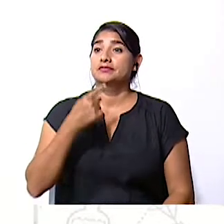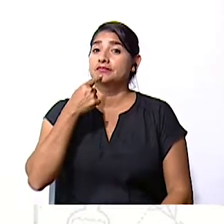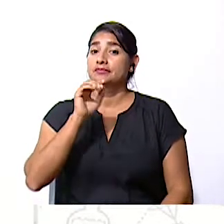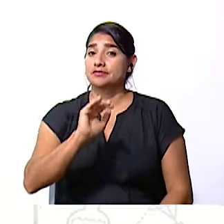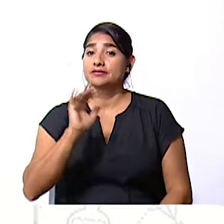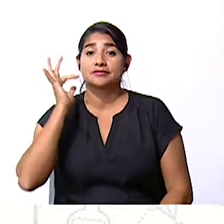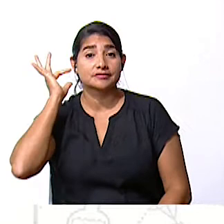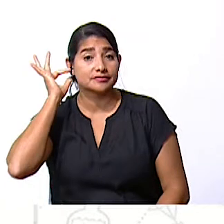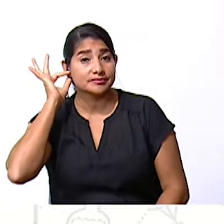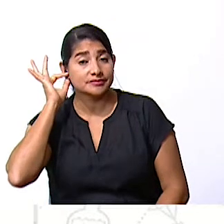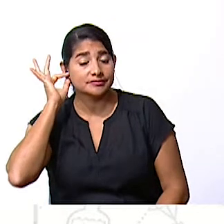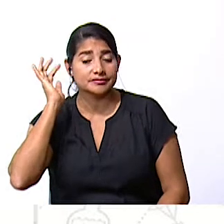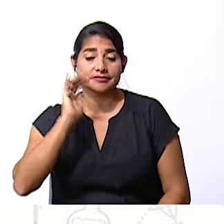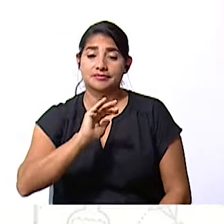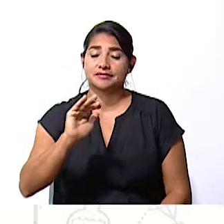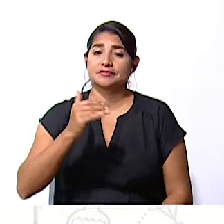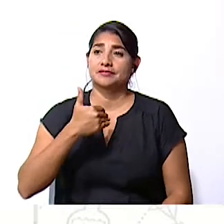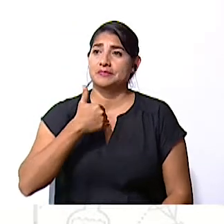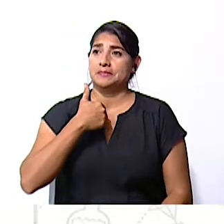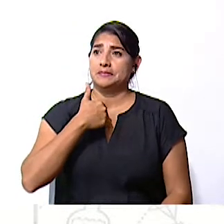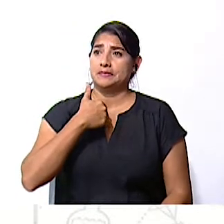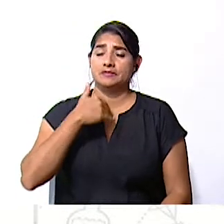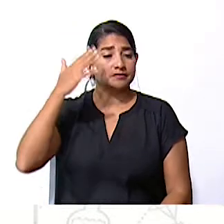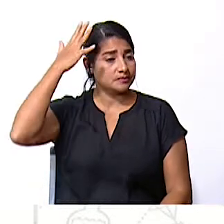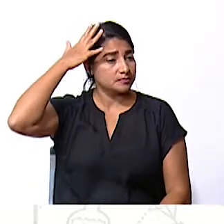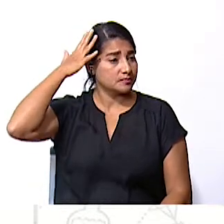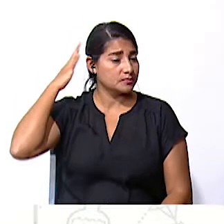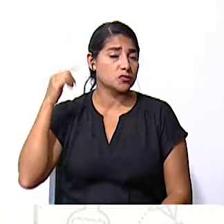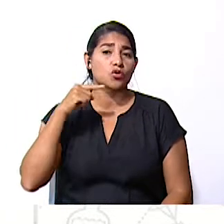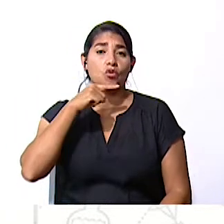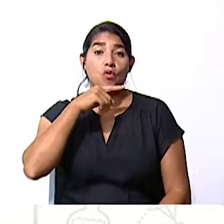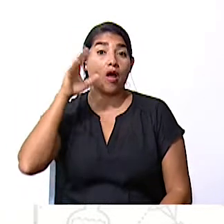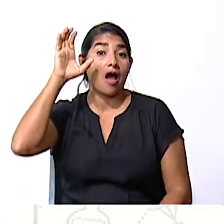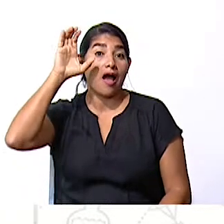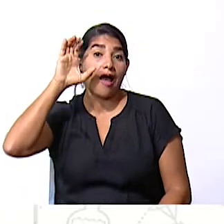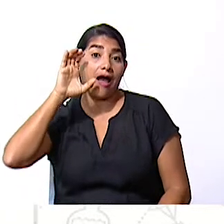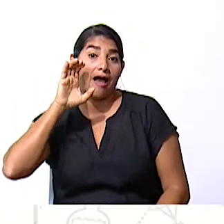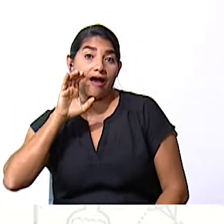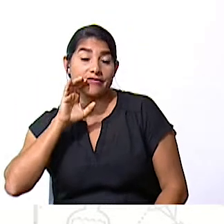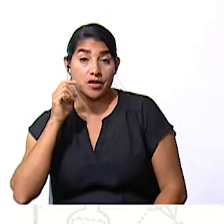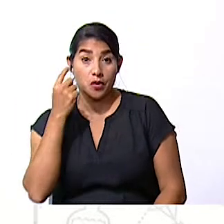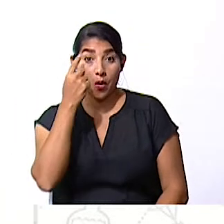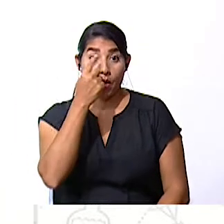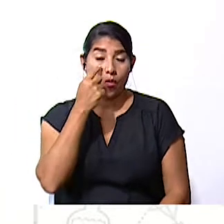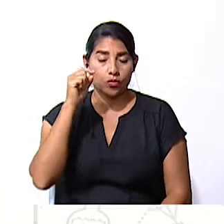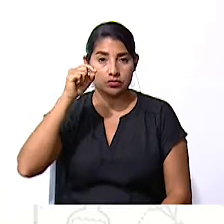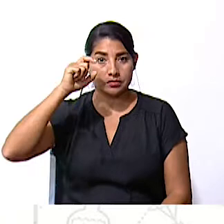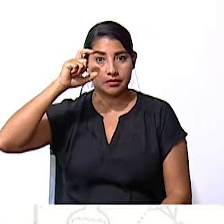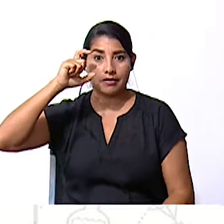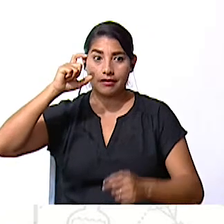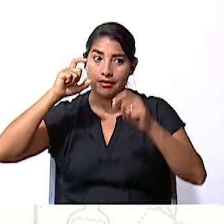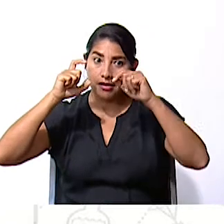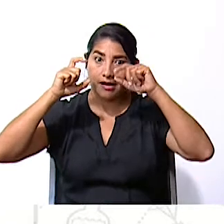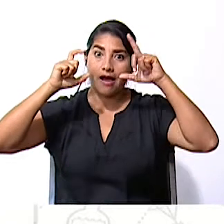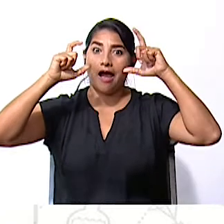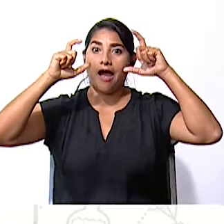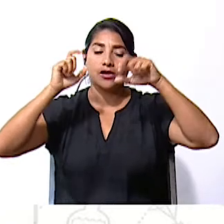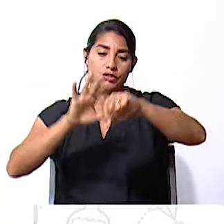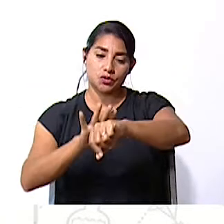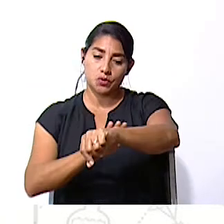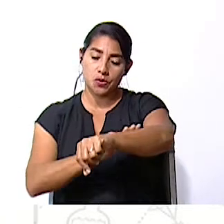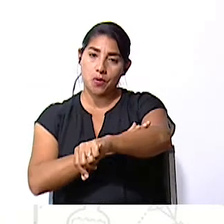Camila es una niña que tiene cabello color café, ojos grandes y su piel